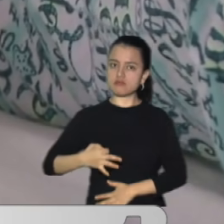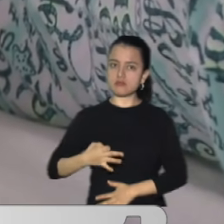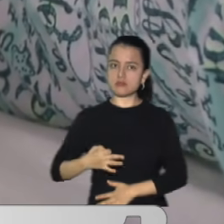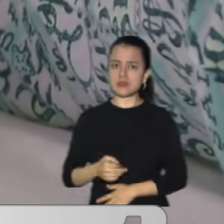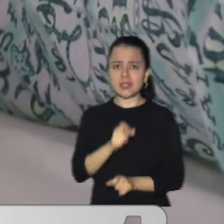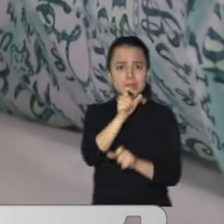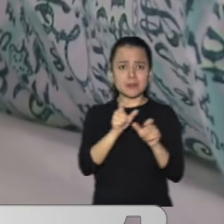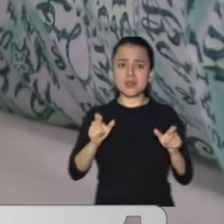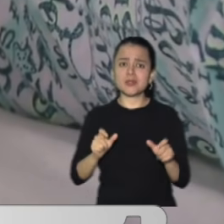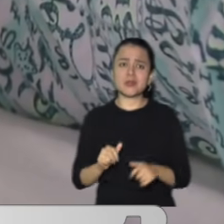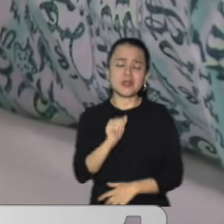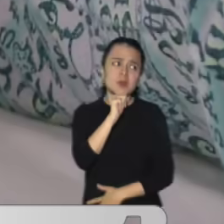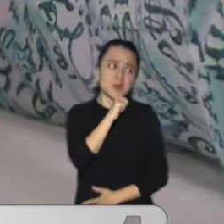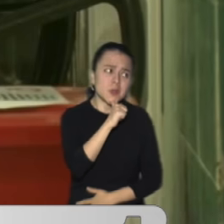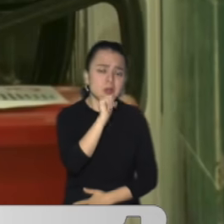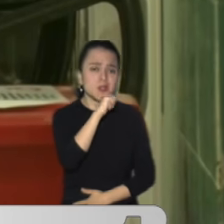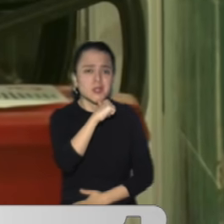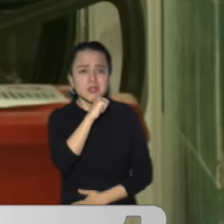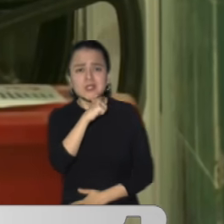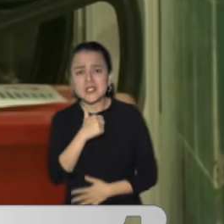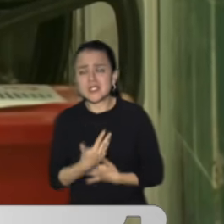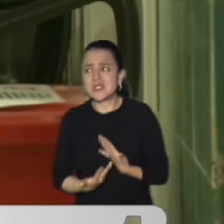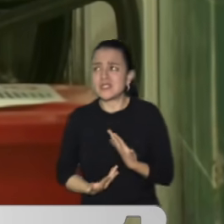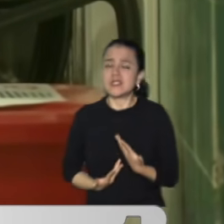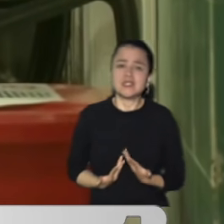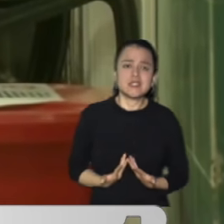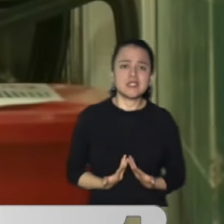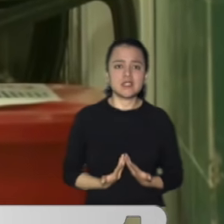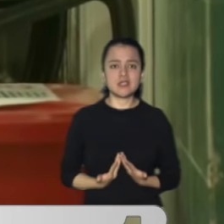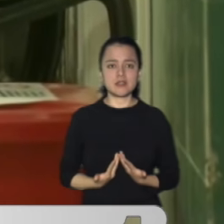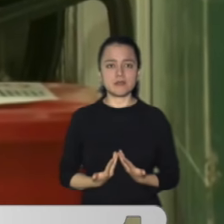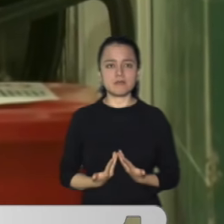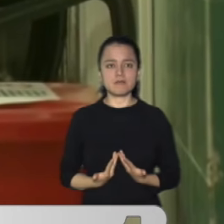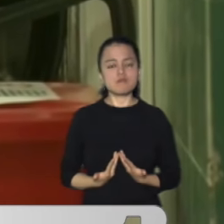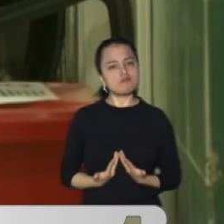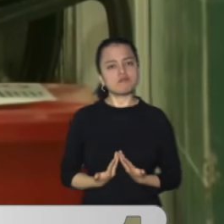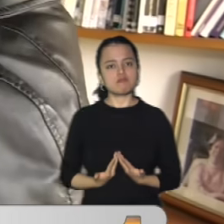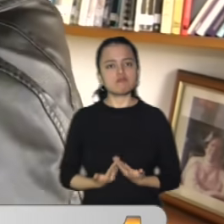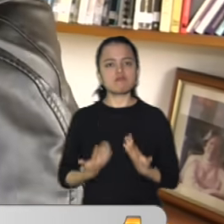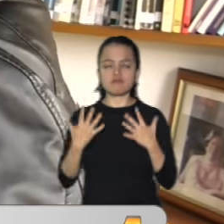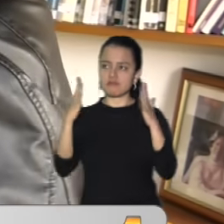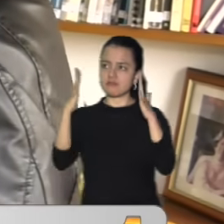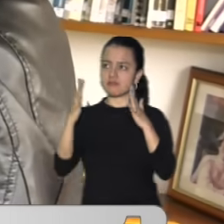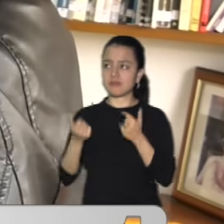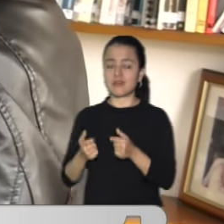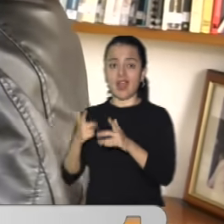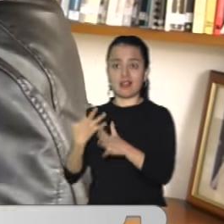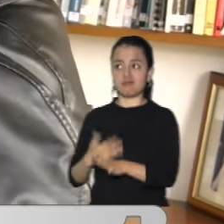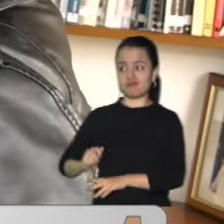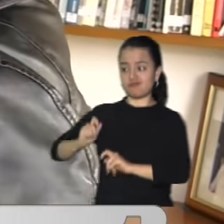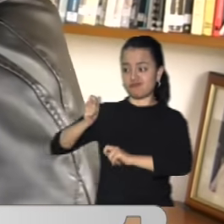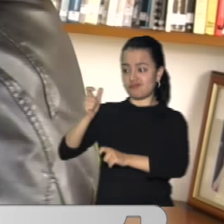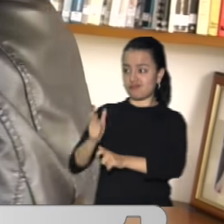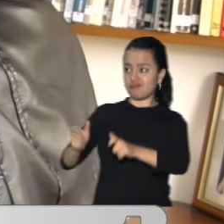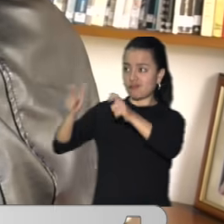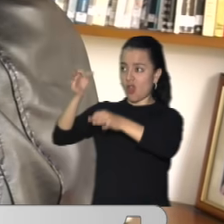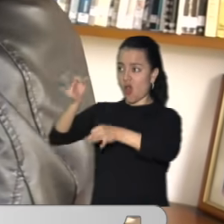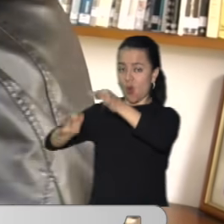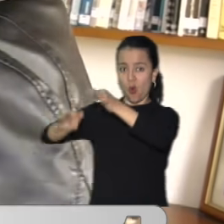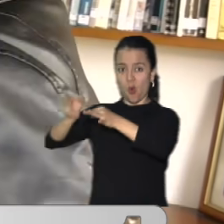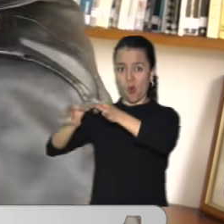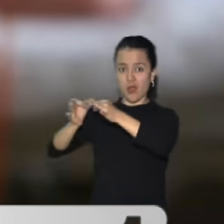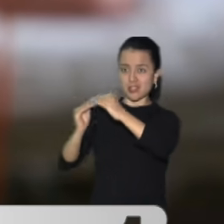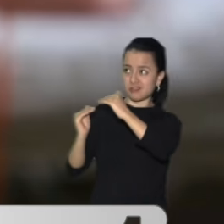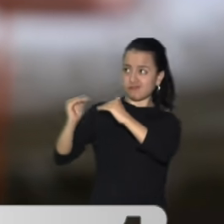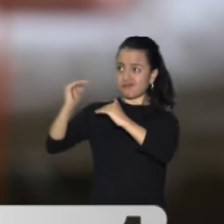desean someterse a sufrimientos o medidas extremas en caso de enfermedad, celebró que la Corte excluyera como requisito para la práctica